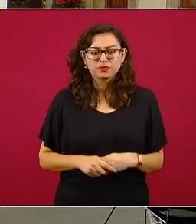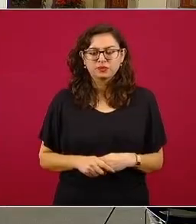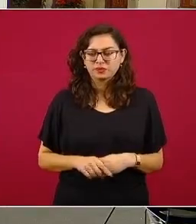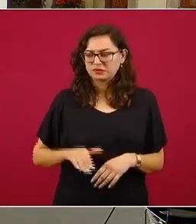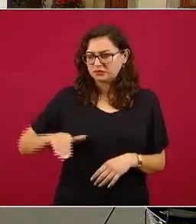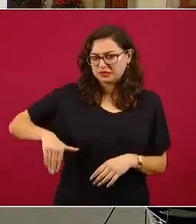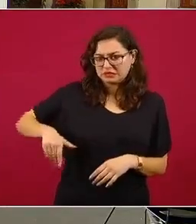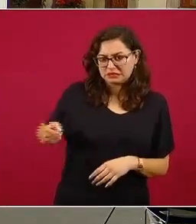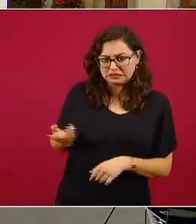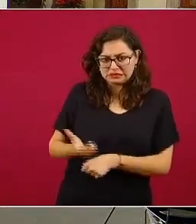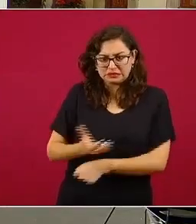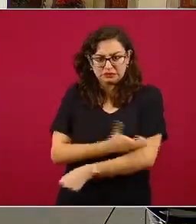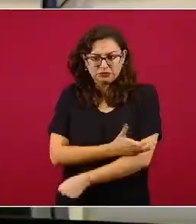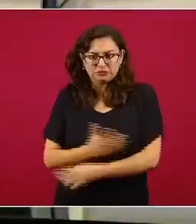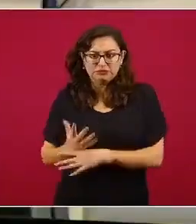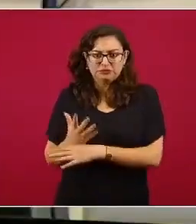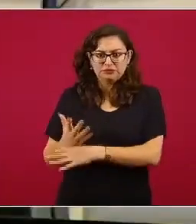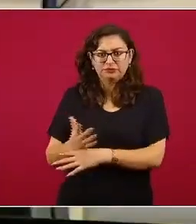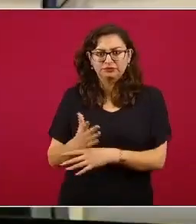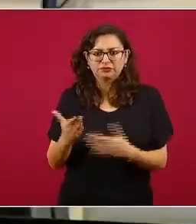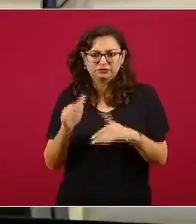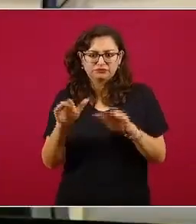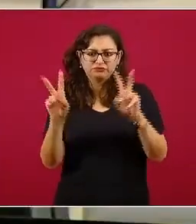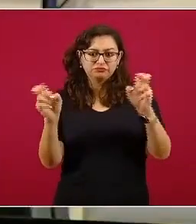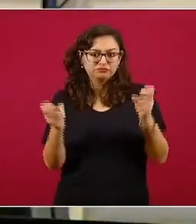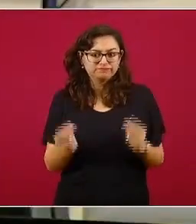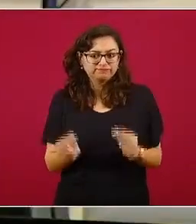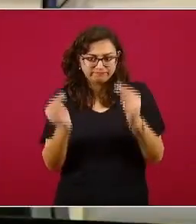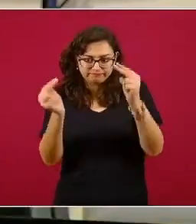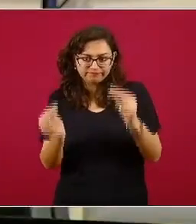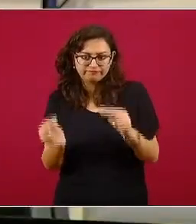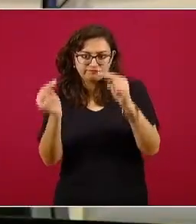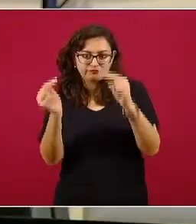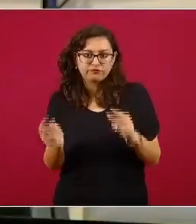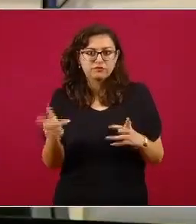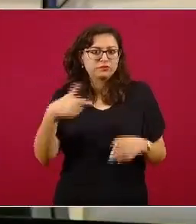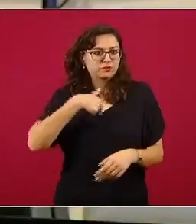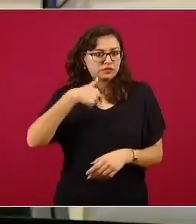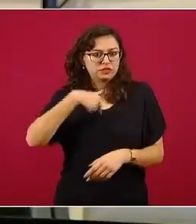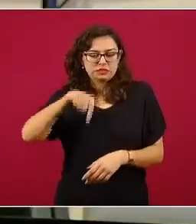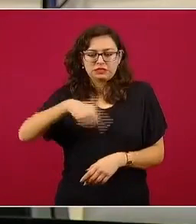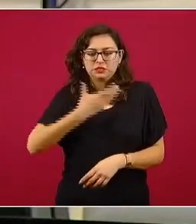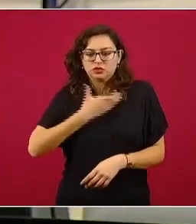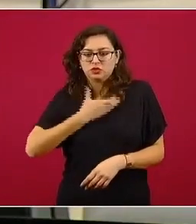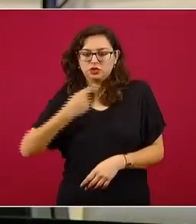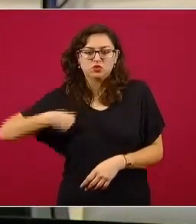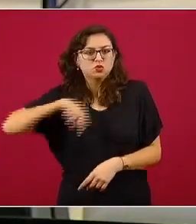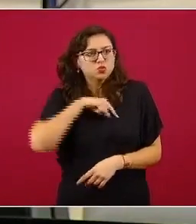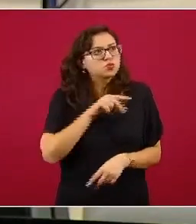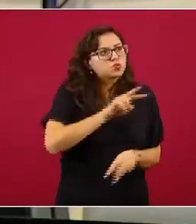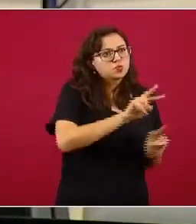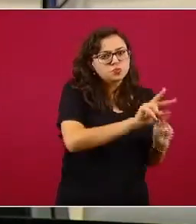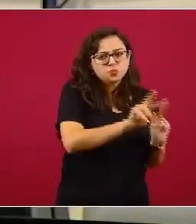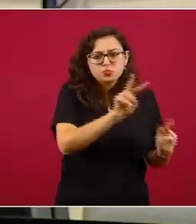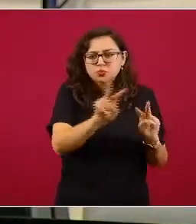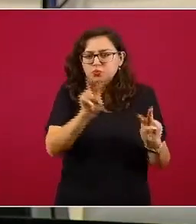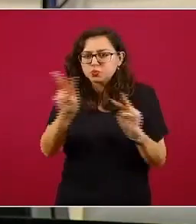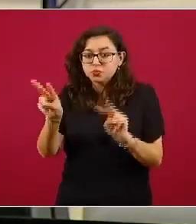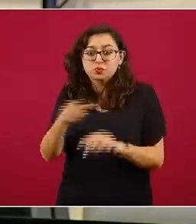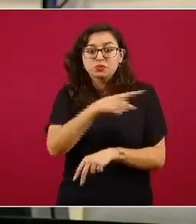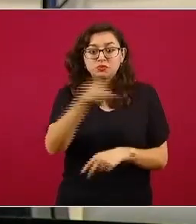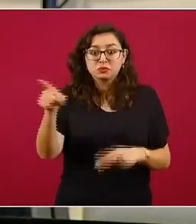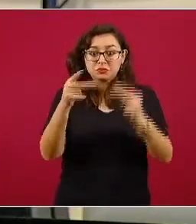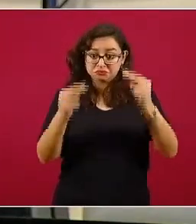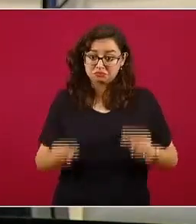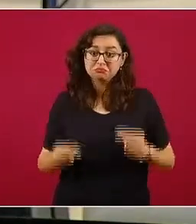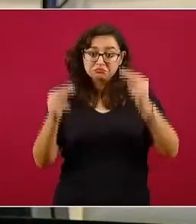compañero sobre los comercios, hemos notado, por andar aquí en el centro bastante tiempo, hemos notado que los comercios efectivamente